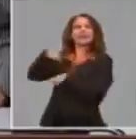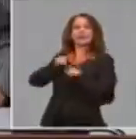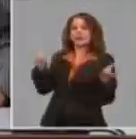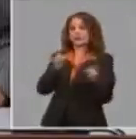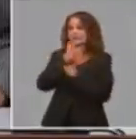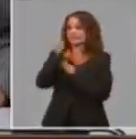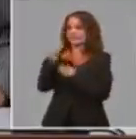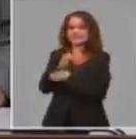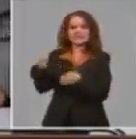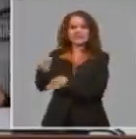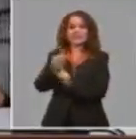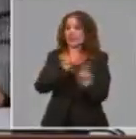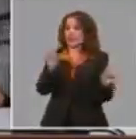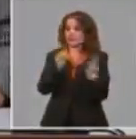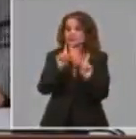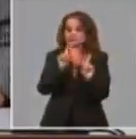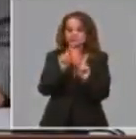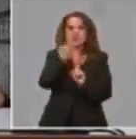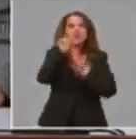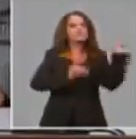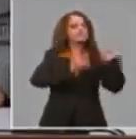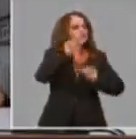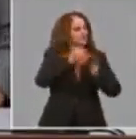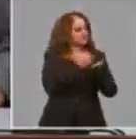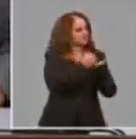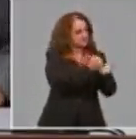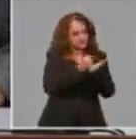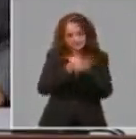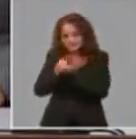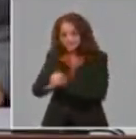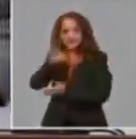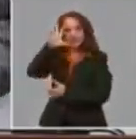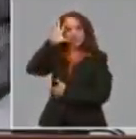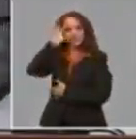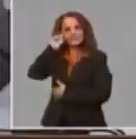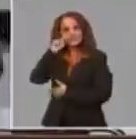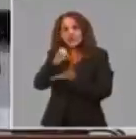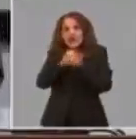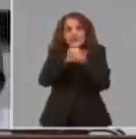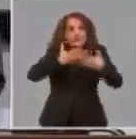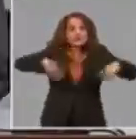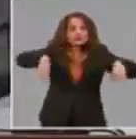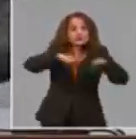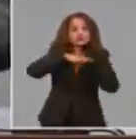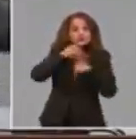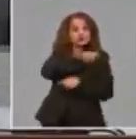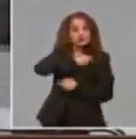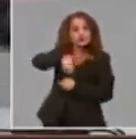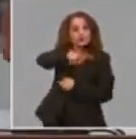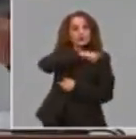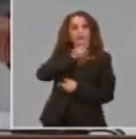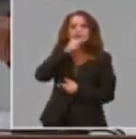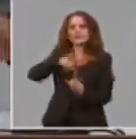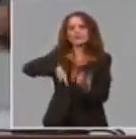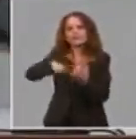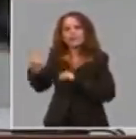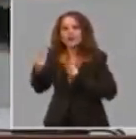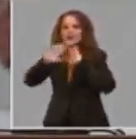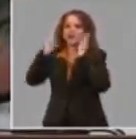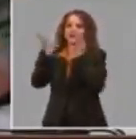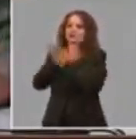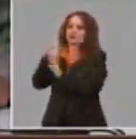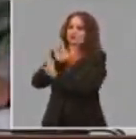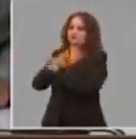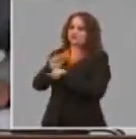convocadas que haya más solidaridad más comprensión más apoyo entre todos para enfrentar entonces la situación porque todos empresa con solución